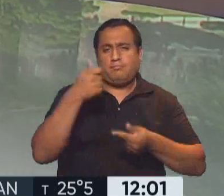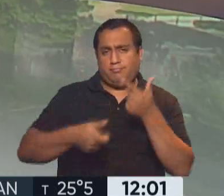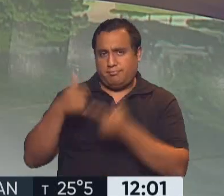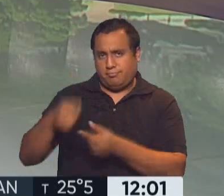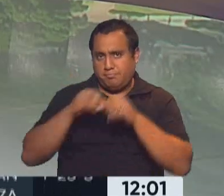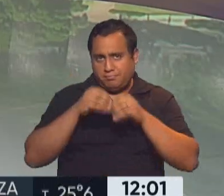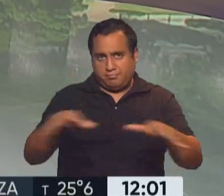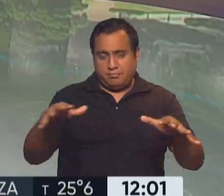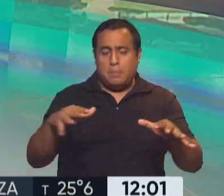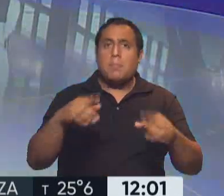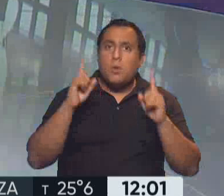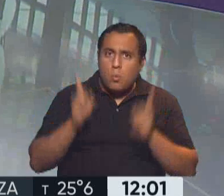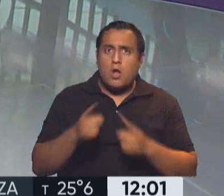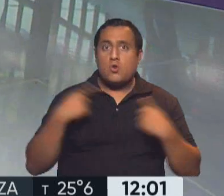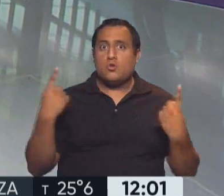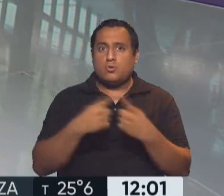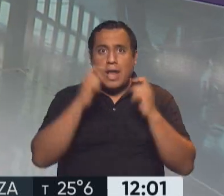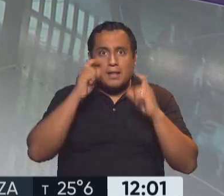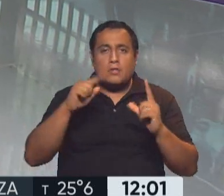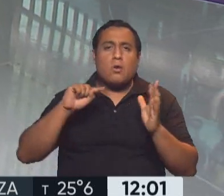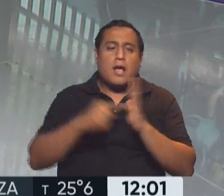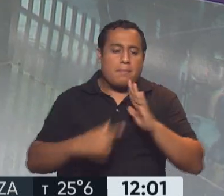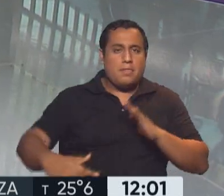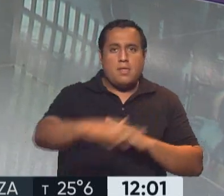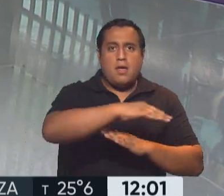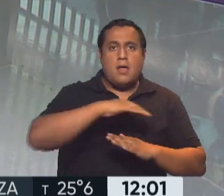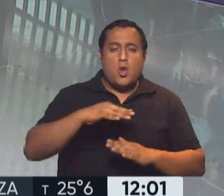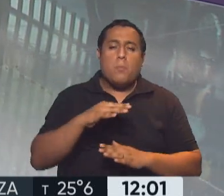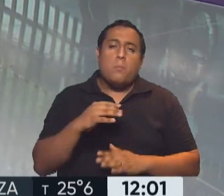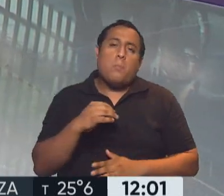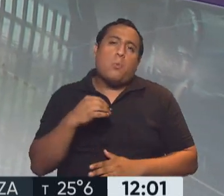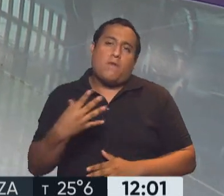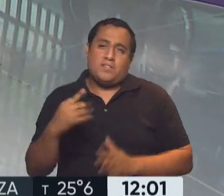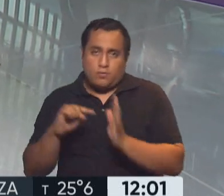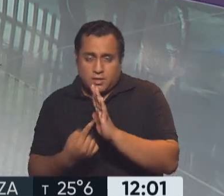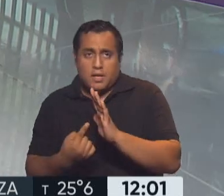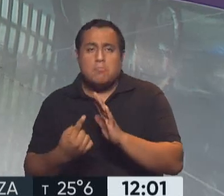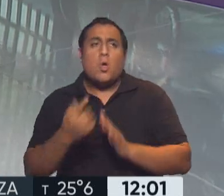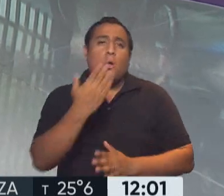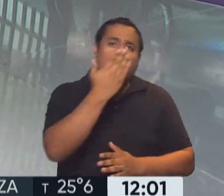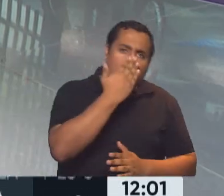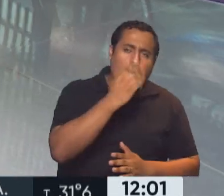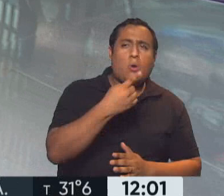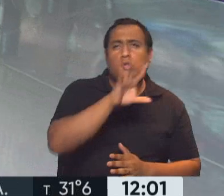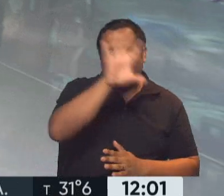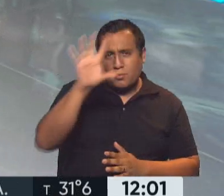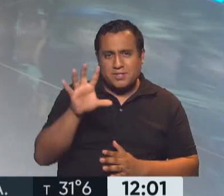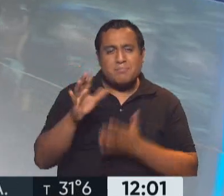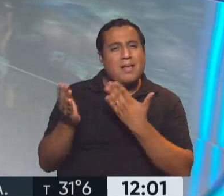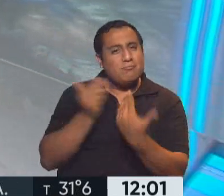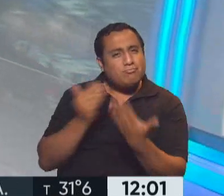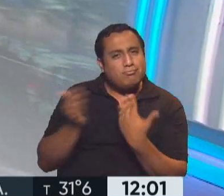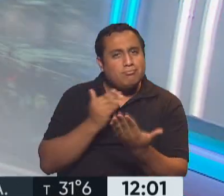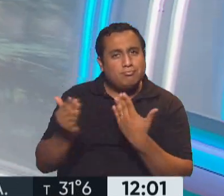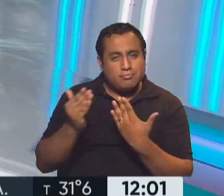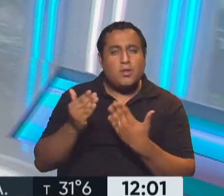muy atentos a lo que está pasando en la ciudad de Buenos Aires, en la provincia de Buenos Aires, en Córdoba y en el resto del país. Para hablar de este tema, ya nos vamos